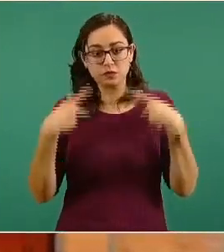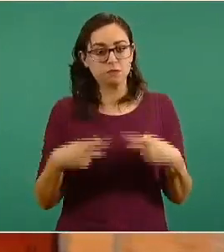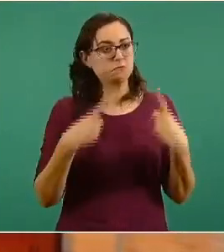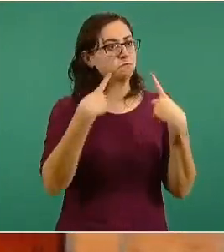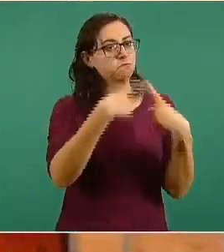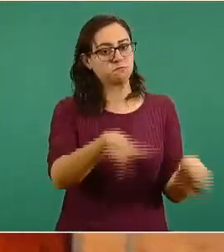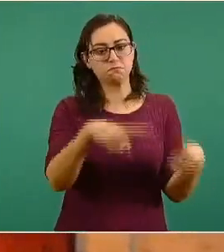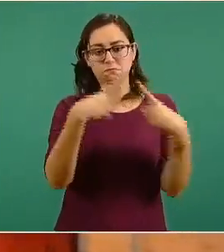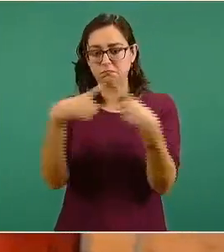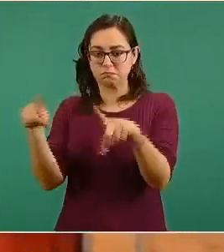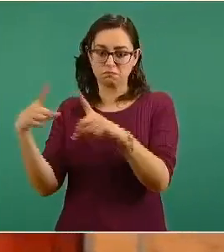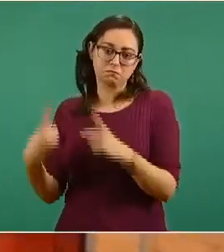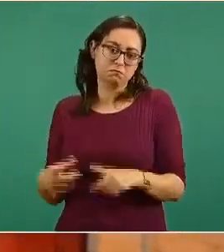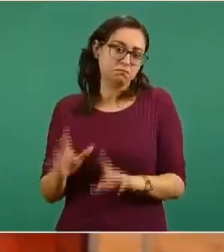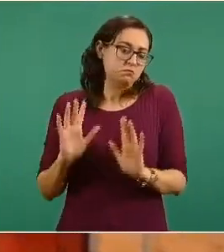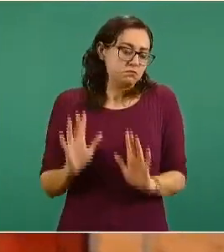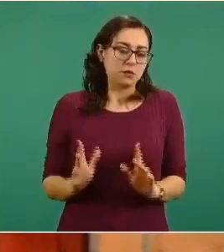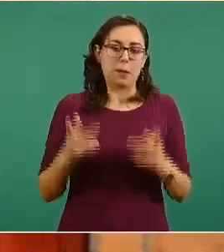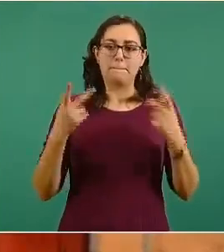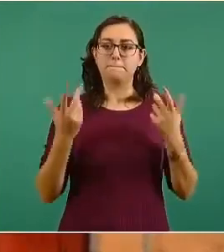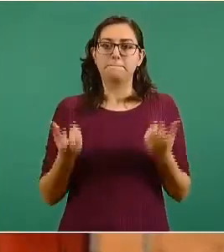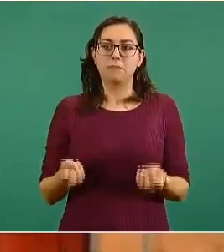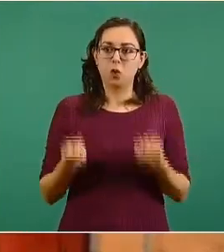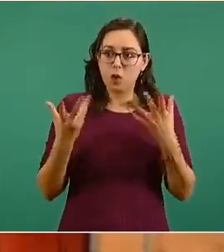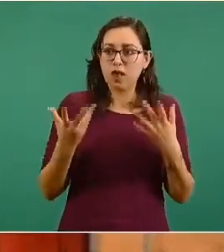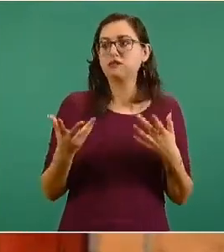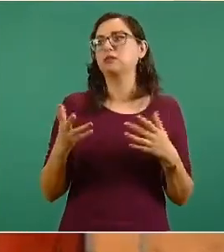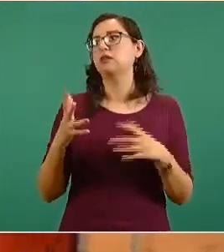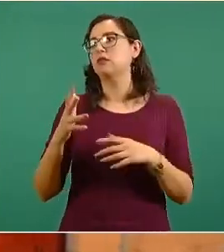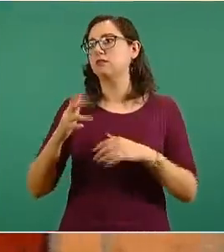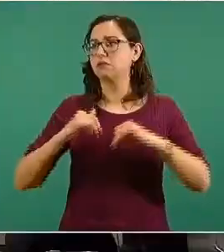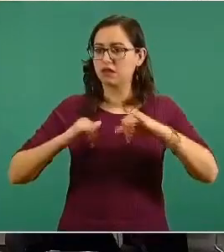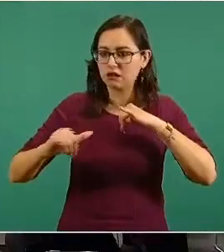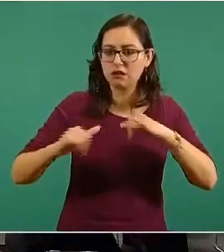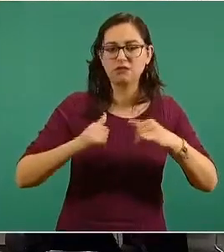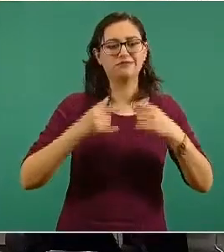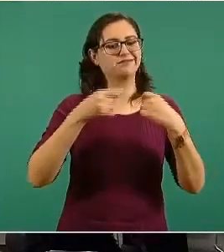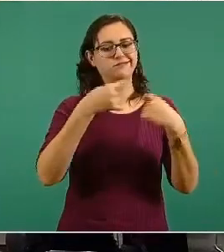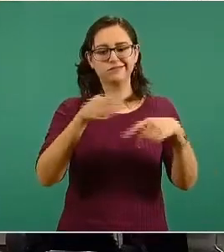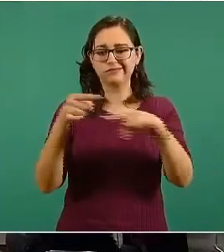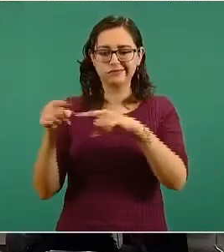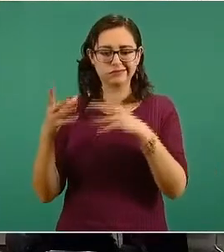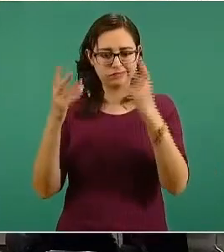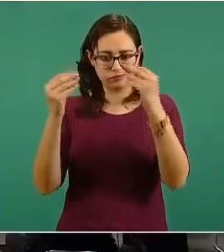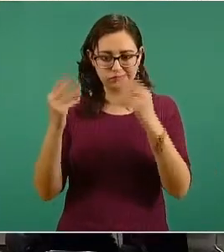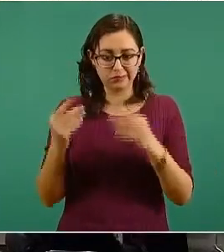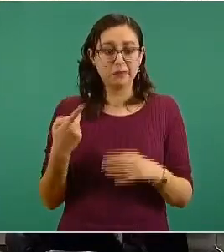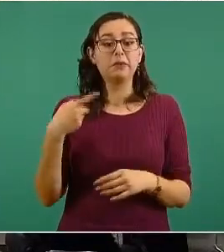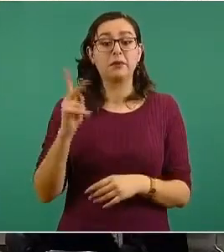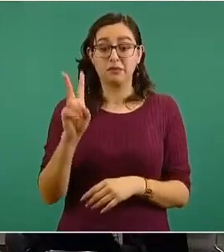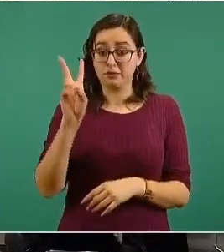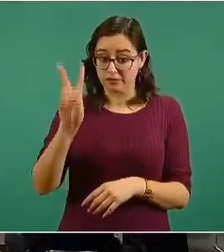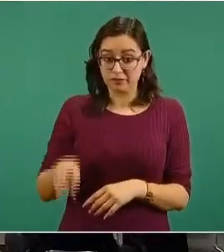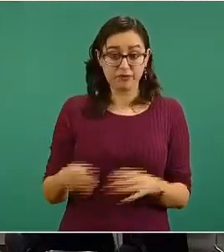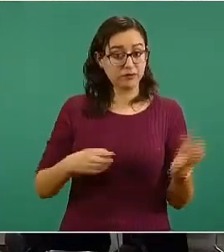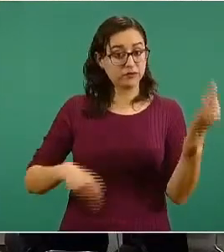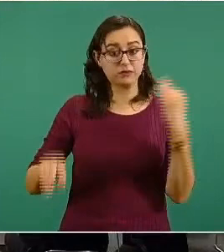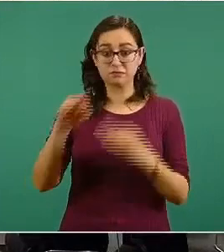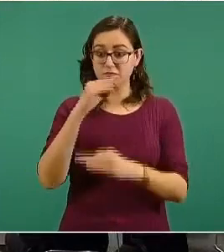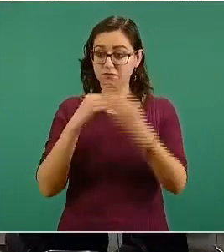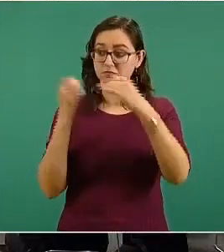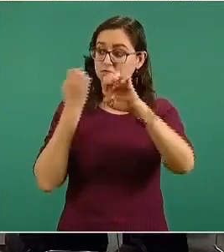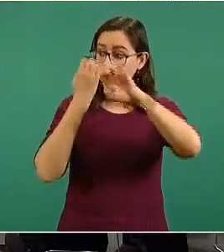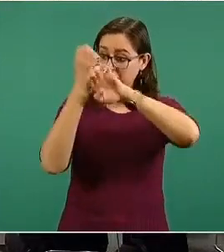COVID, distintas realidades poblacionales, físicas, etcétera, etcétera. Pero es muy alentador el trabajo excelente que